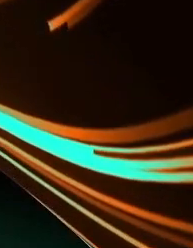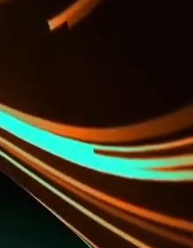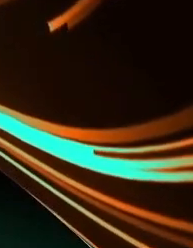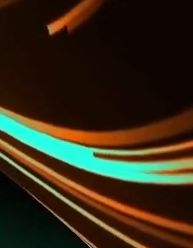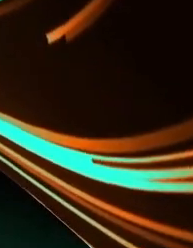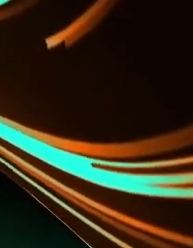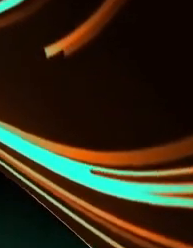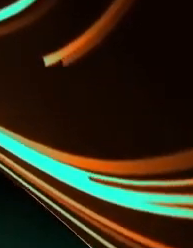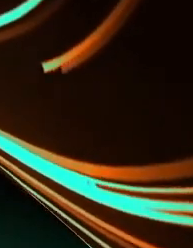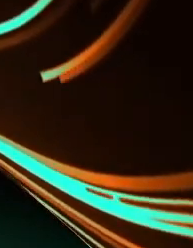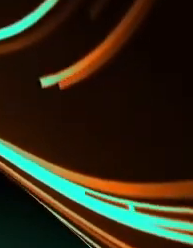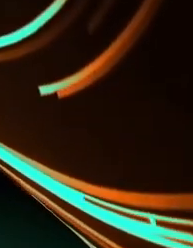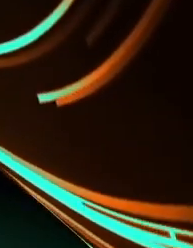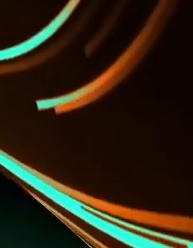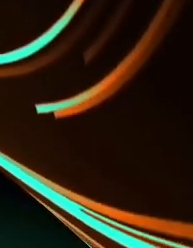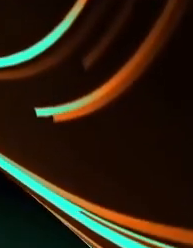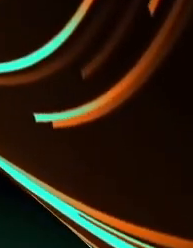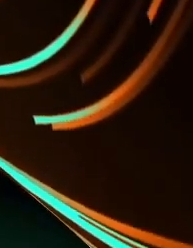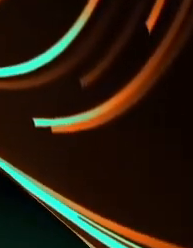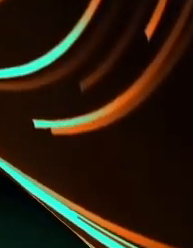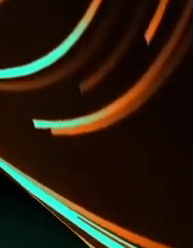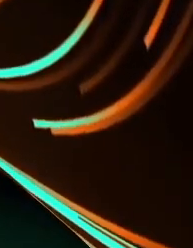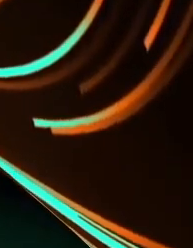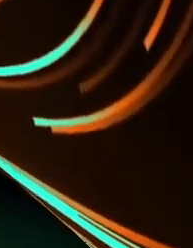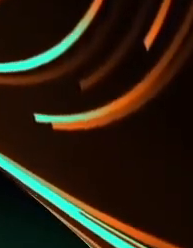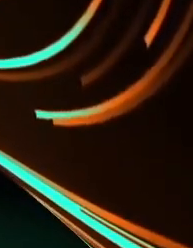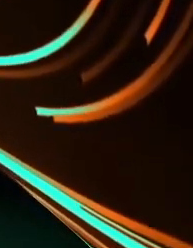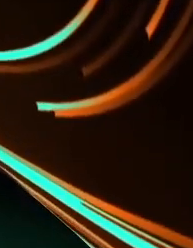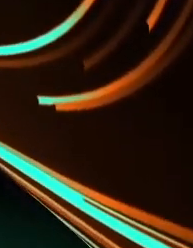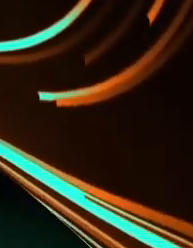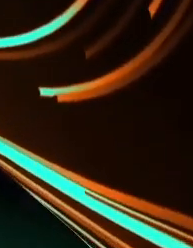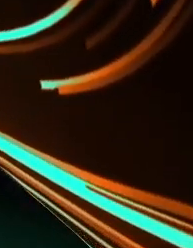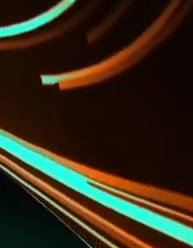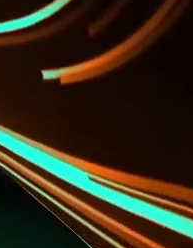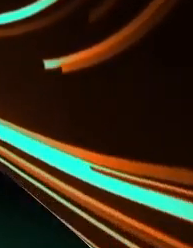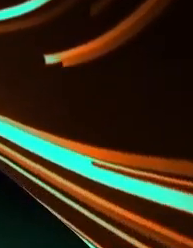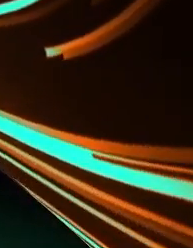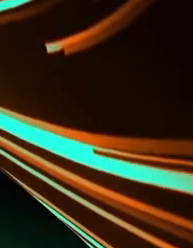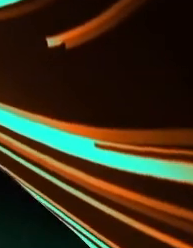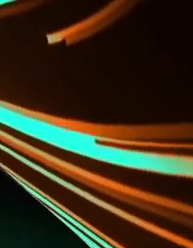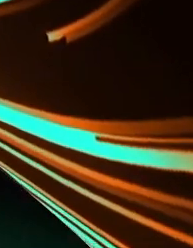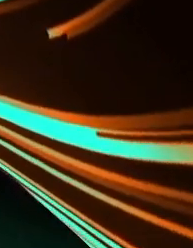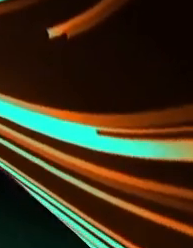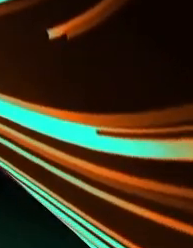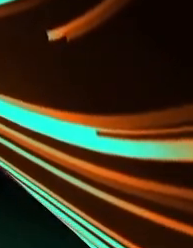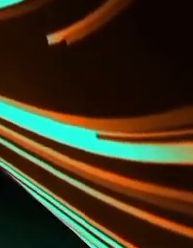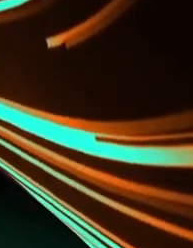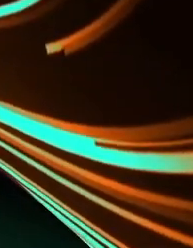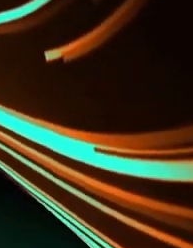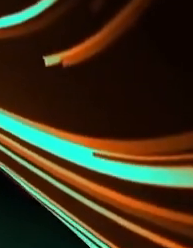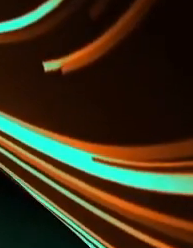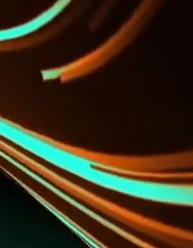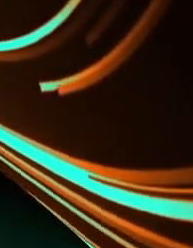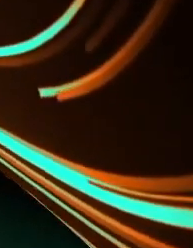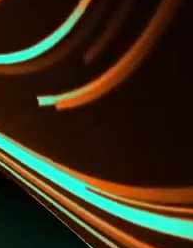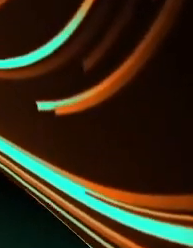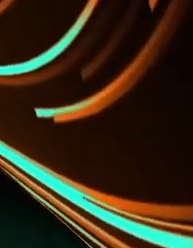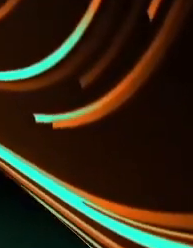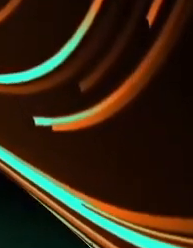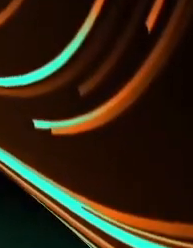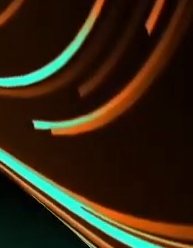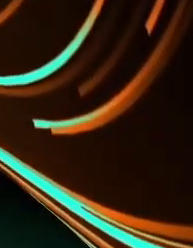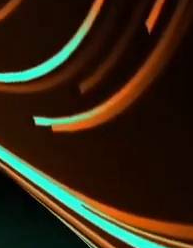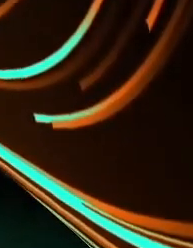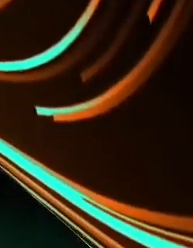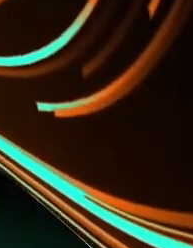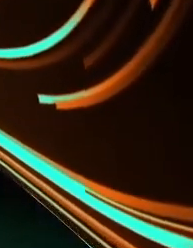está costando $1 el metro cúbico de agua desalada puesta en la desaladora, y después llevarla